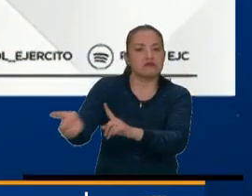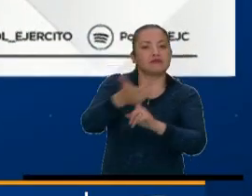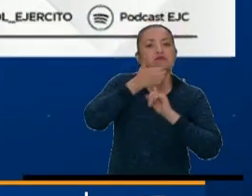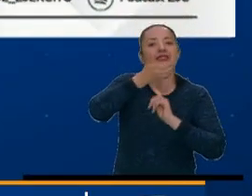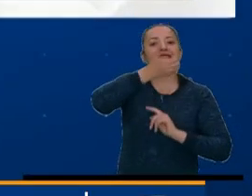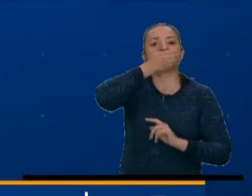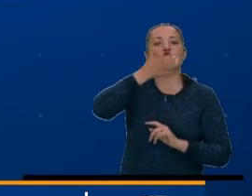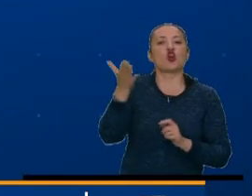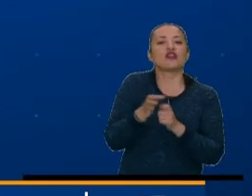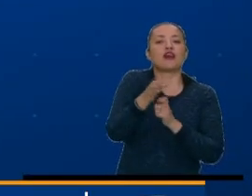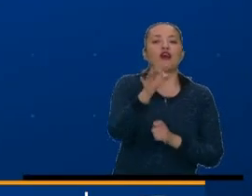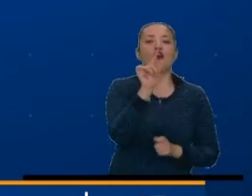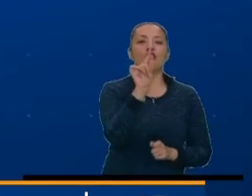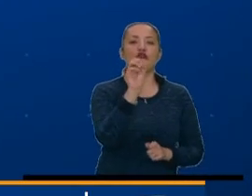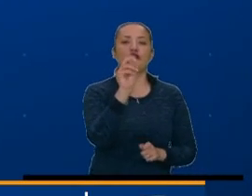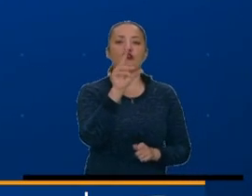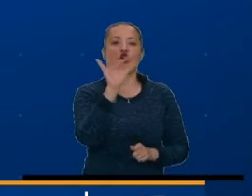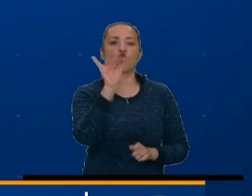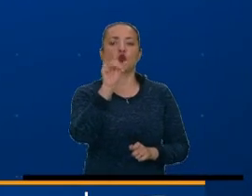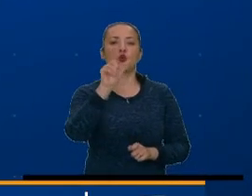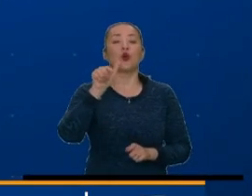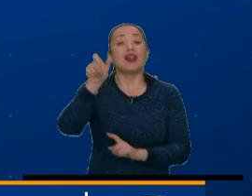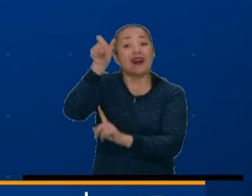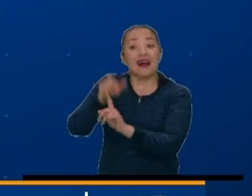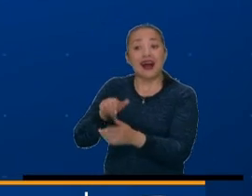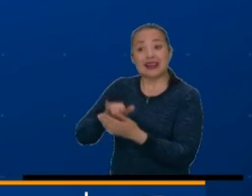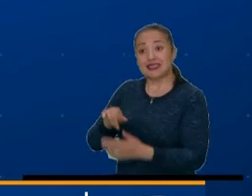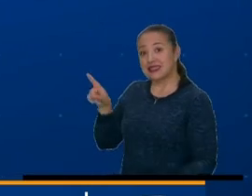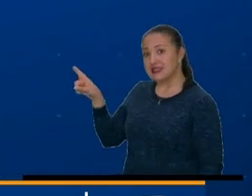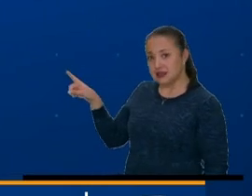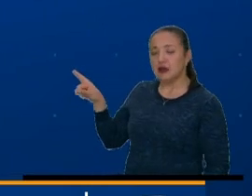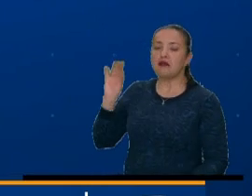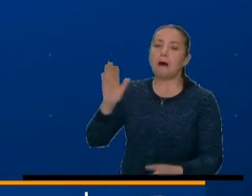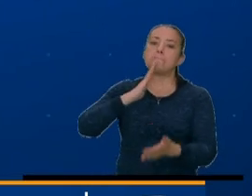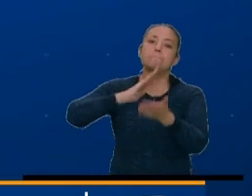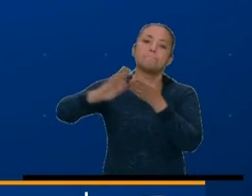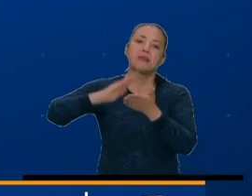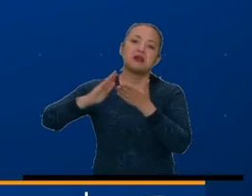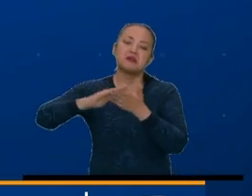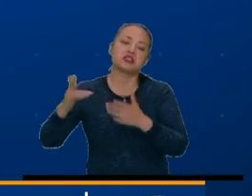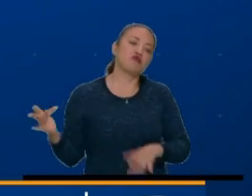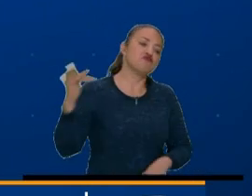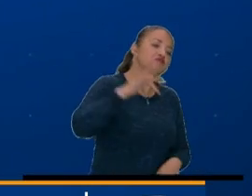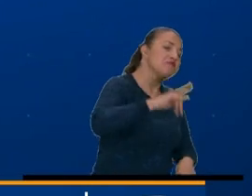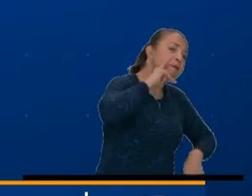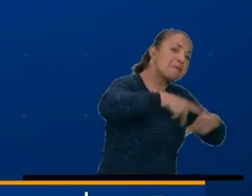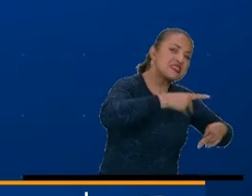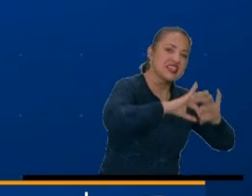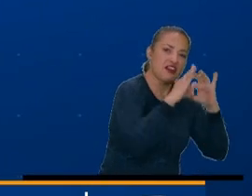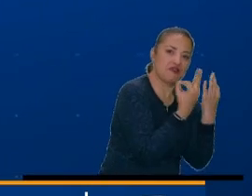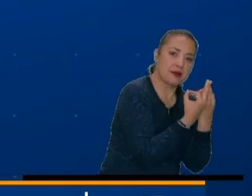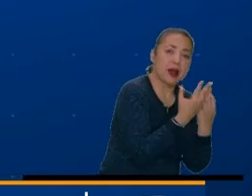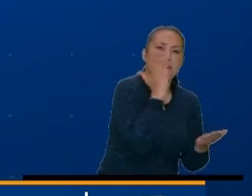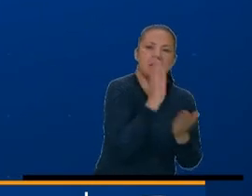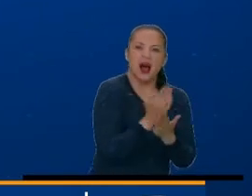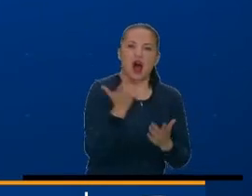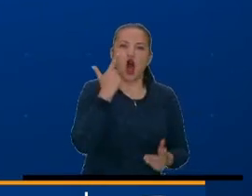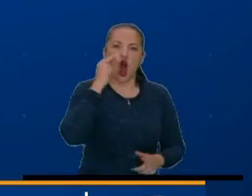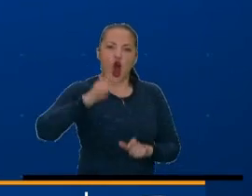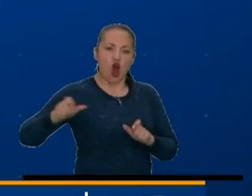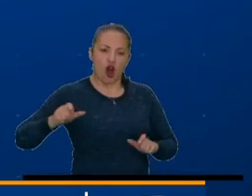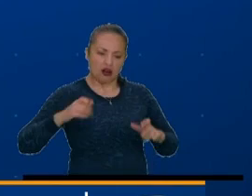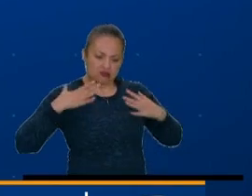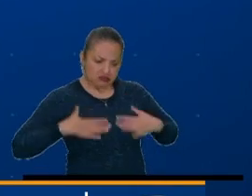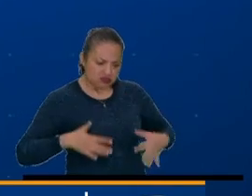Arauca. Según las autoridades, Ariel Osvaldo Ríos se encontraba de permiso visitando a su familia cuando hombres de civil y con armas